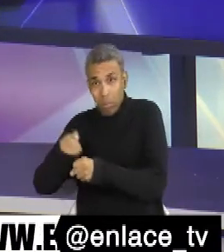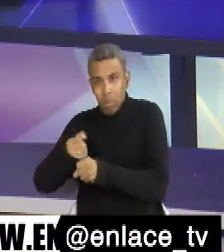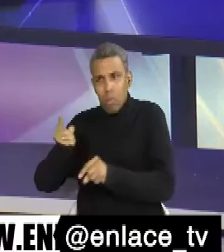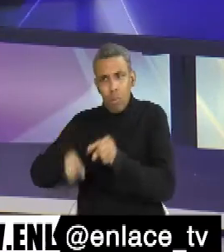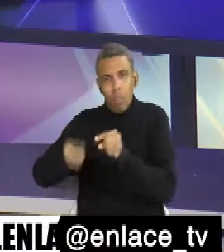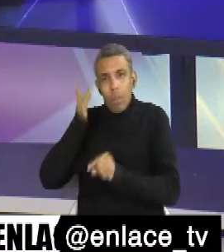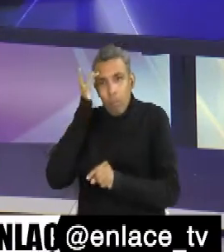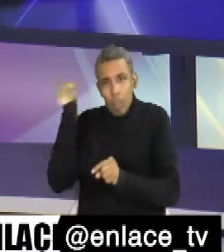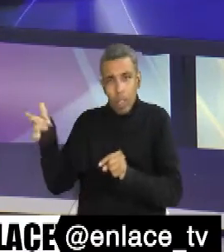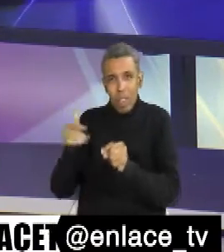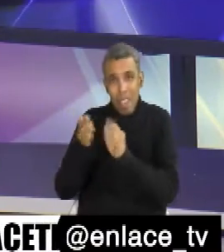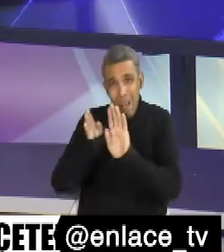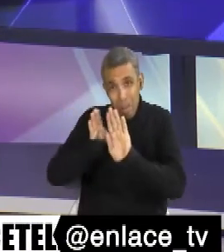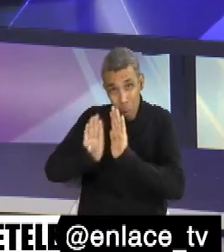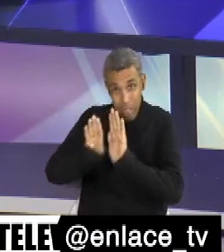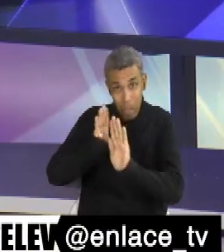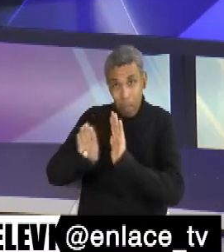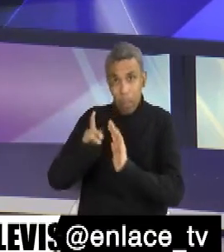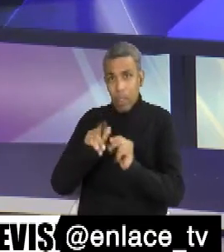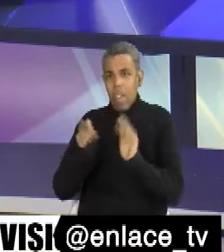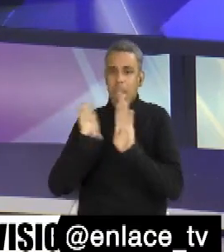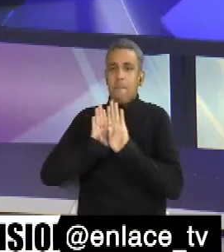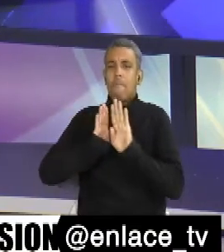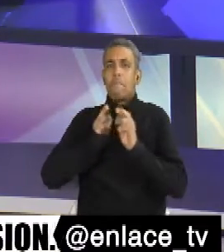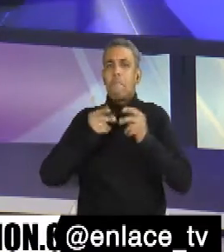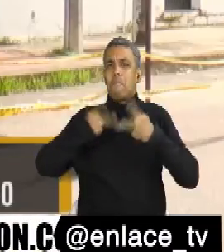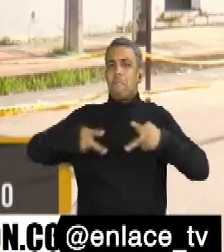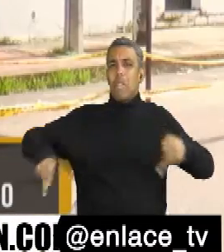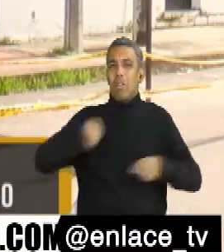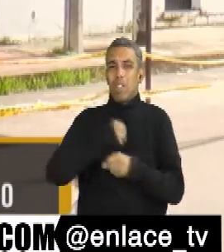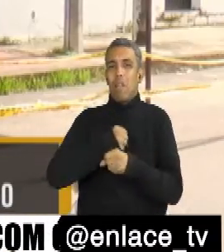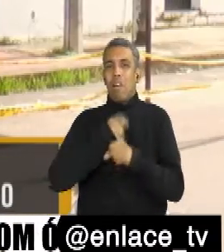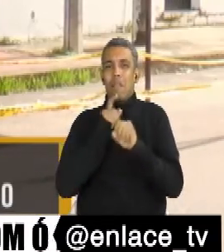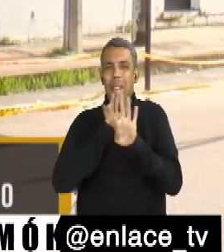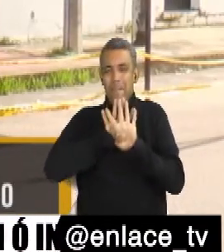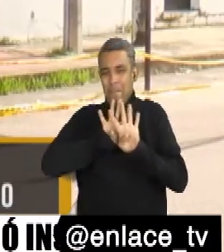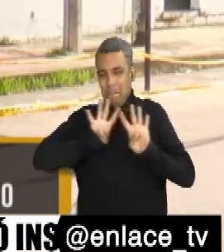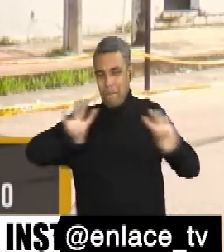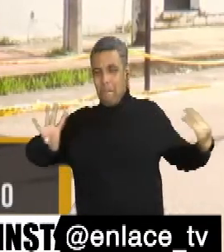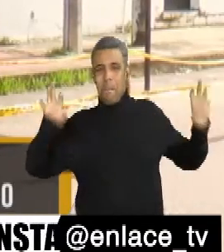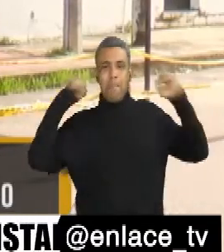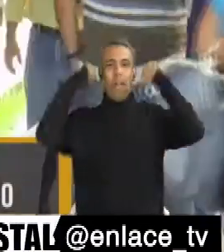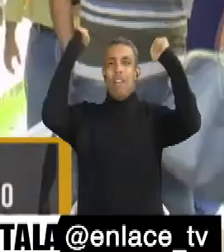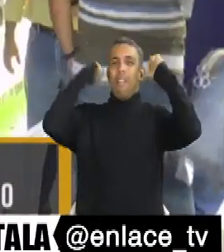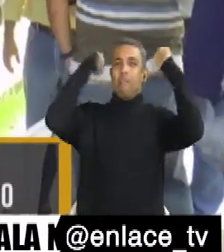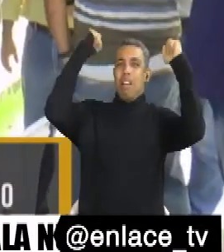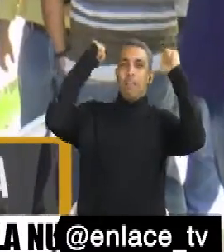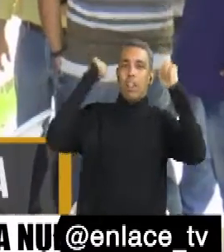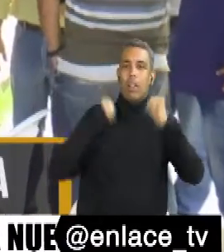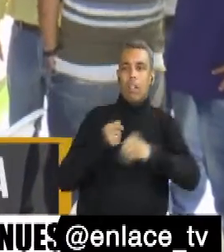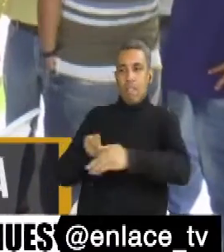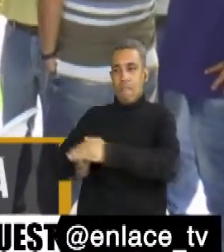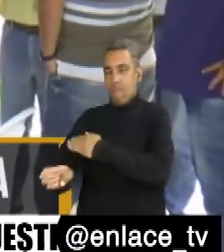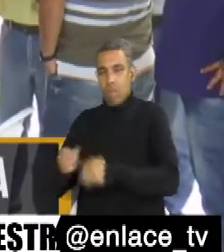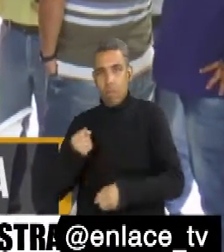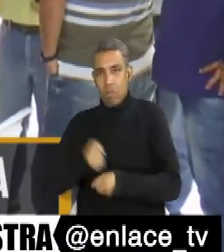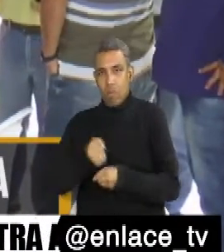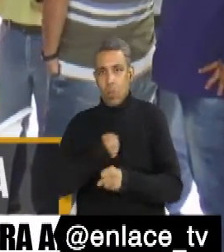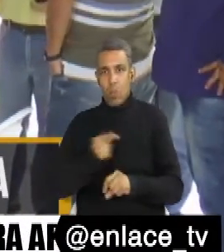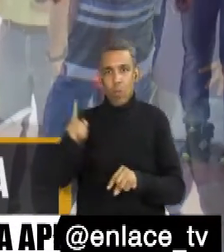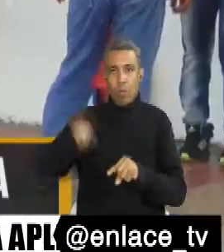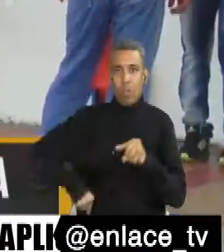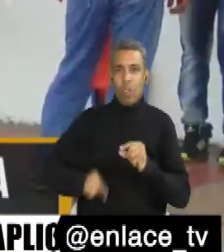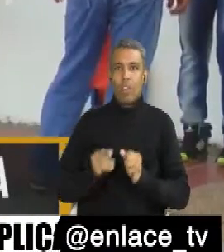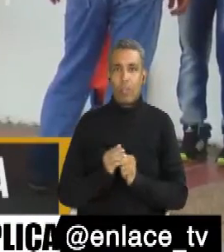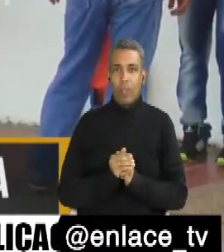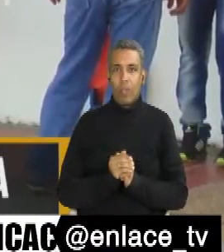Navelena. Reclaman pago de salarios atrasados. Desde las 6 de la mañana de este miércoles, trabajadores que prestaron sus servicios al consorcio Navelena para